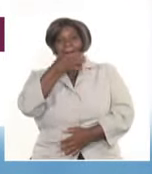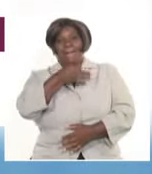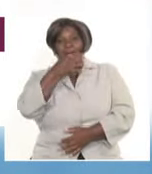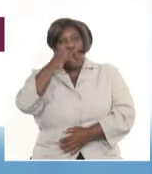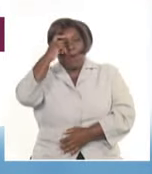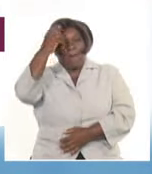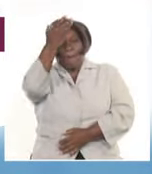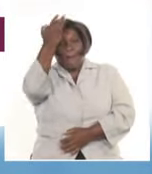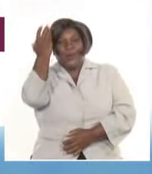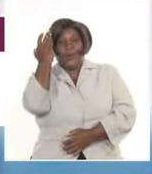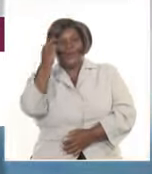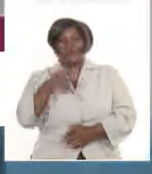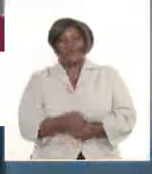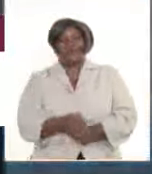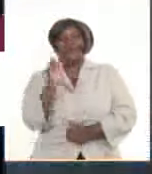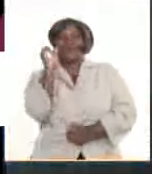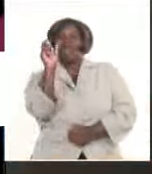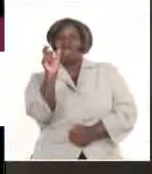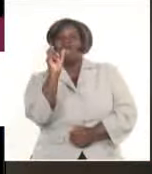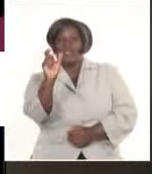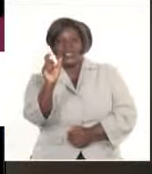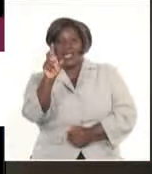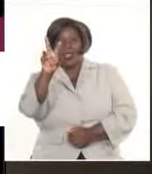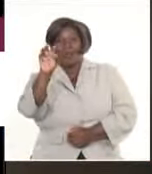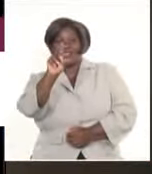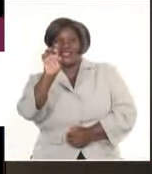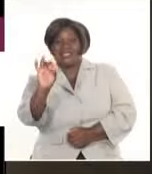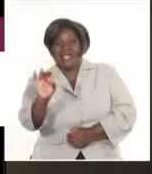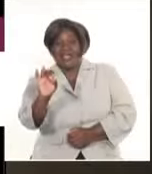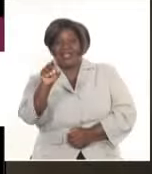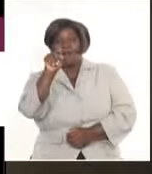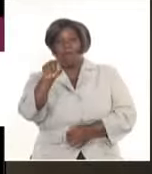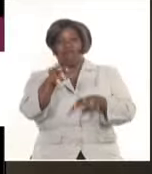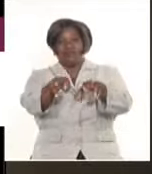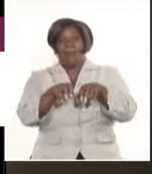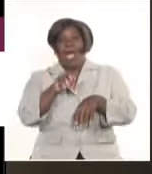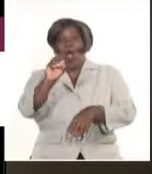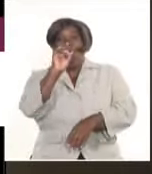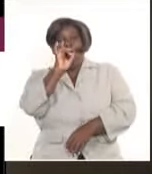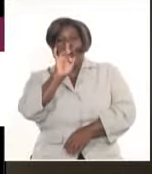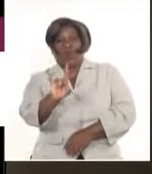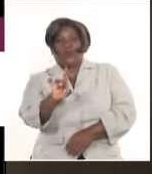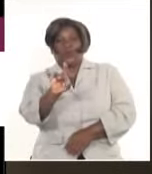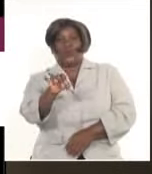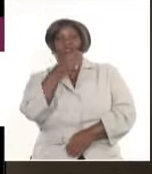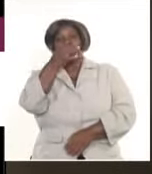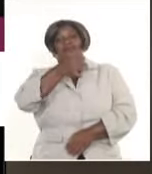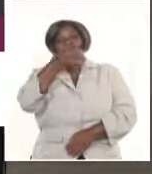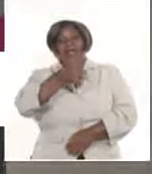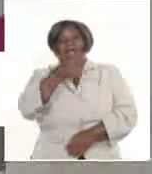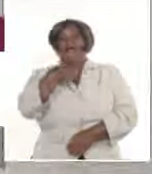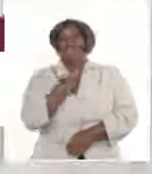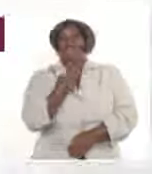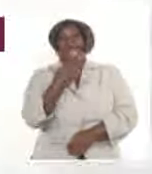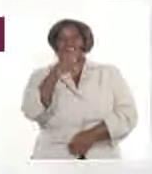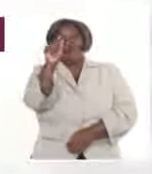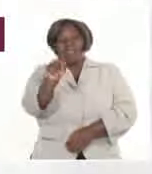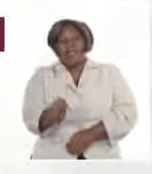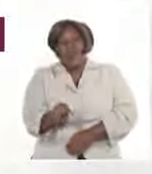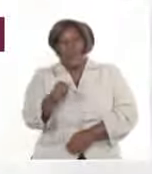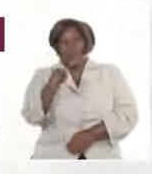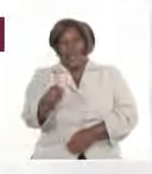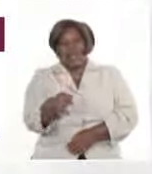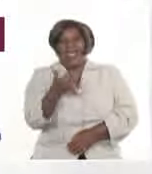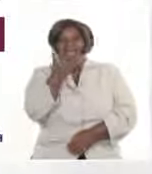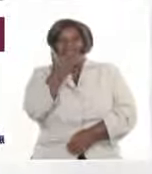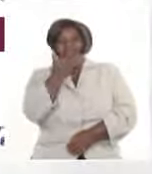mensaje. La fecha proclamada en 2017 por la Asamblea General de la ONU invita a escuchar las voces de sobrevivientes de estos actos